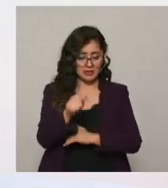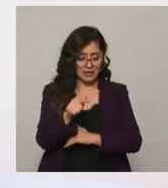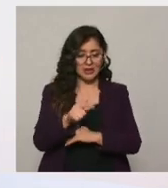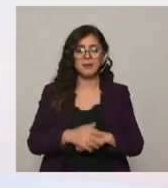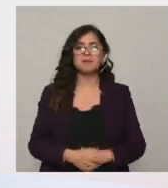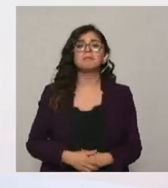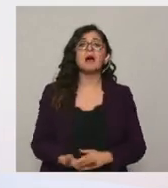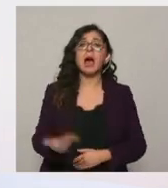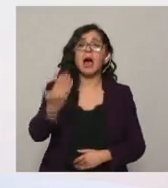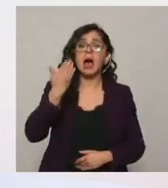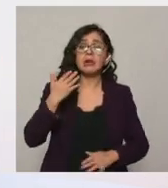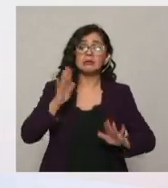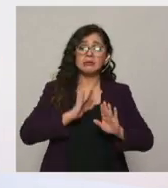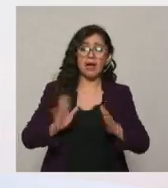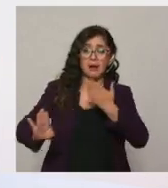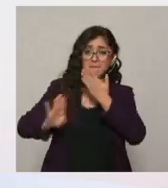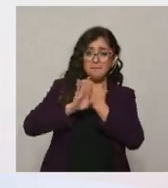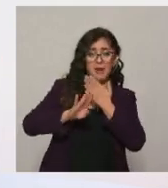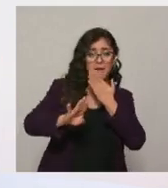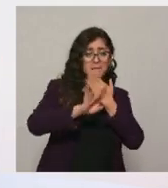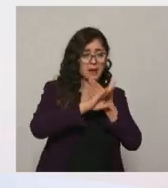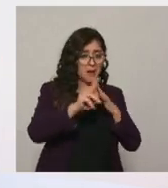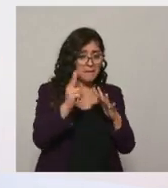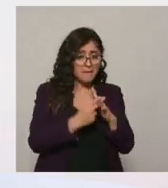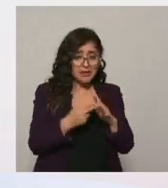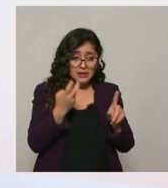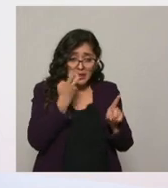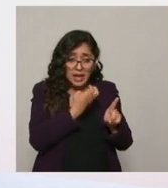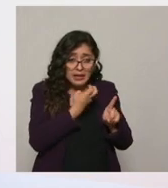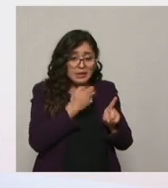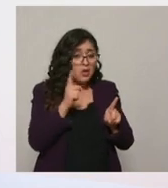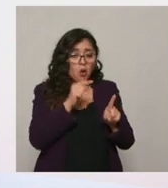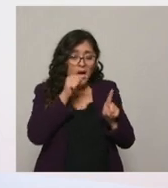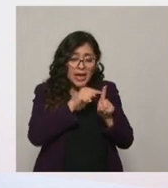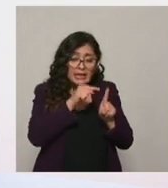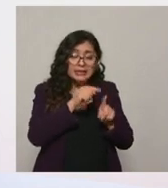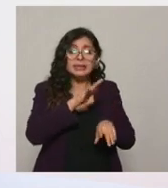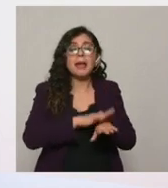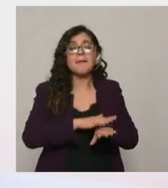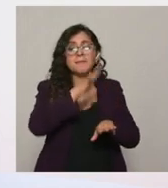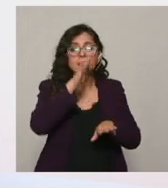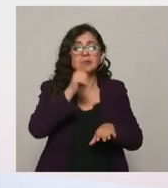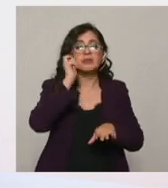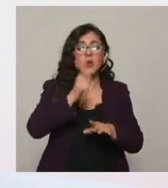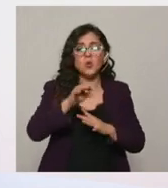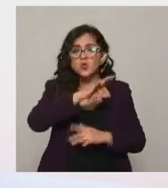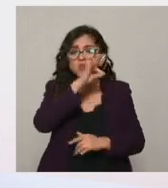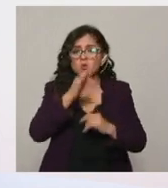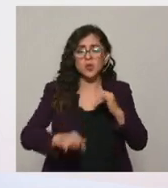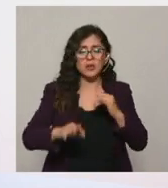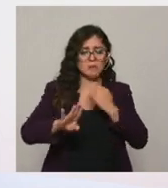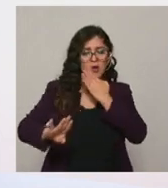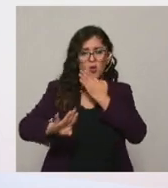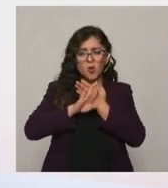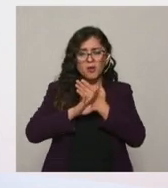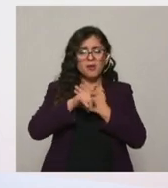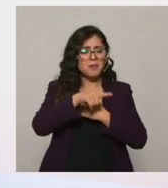recibido amenazas de muerte por otros casos, pero este particularmente. Y estas últimas amenazas de este